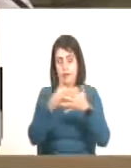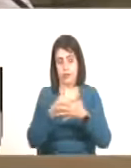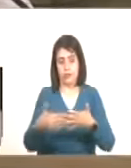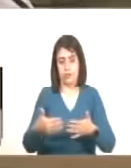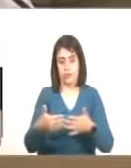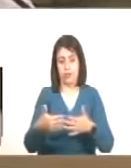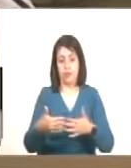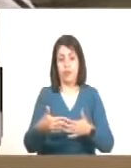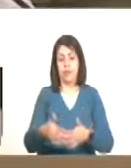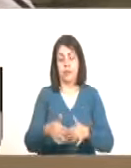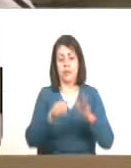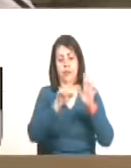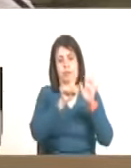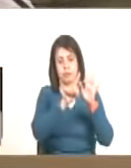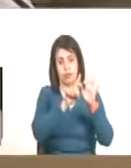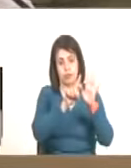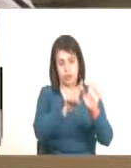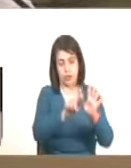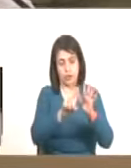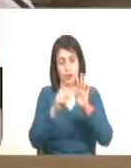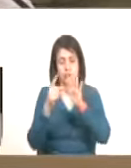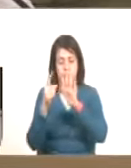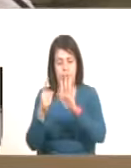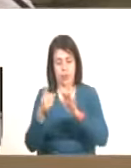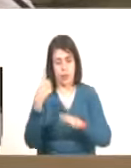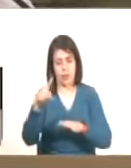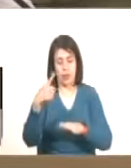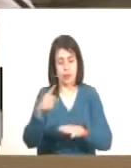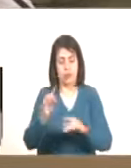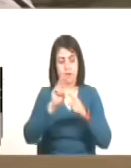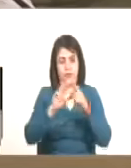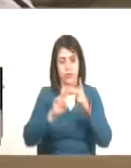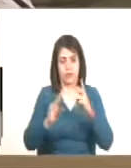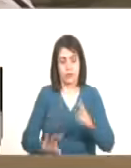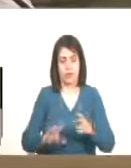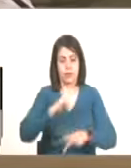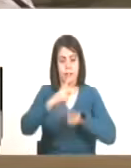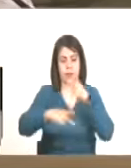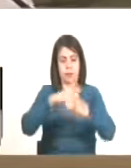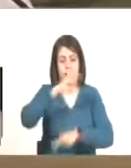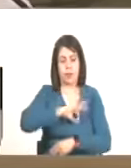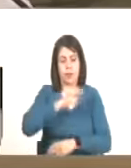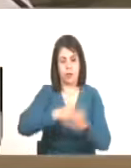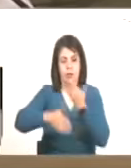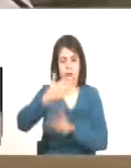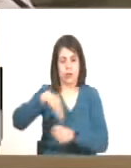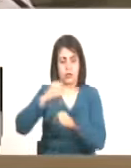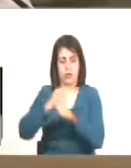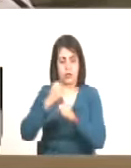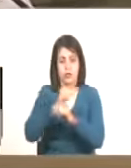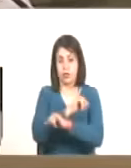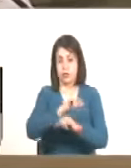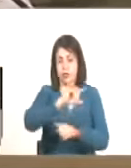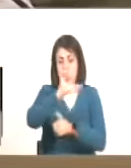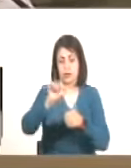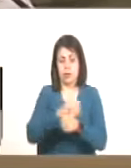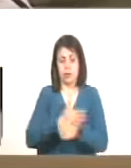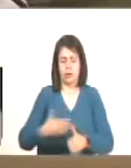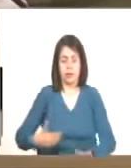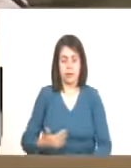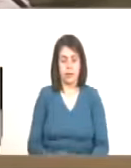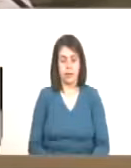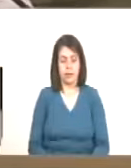siguientes términos. Sección sexta, de los derechos en materia del proceso social de trabajo. Es todo, ciudadano